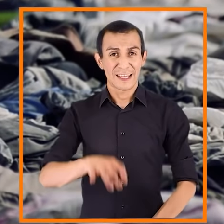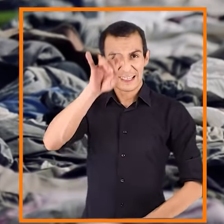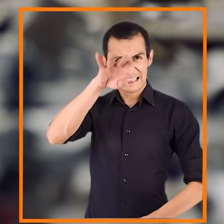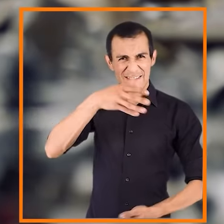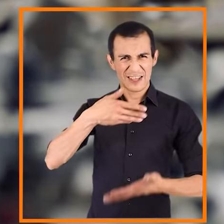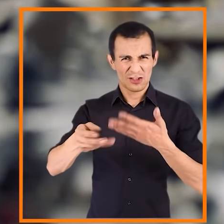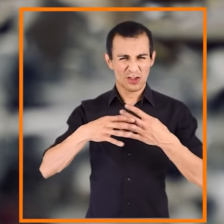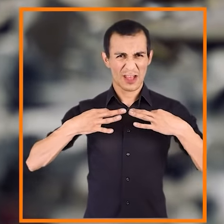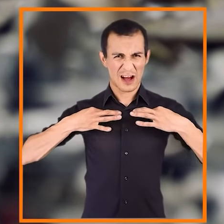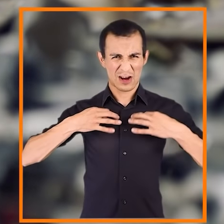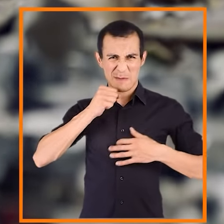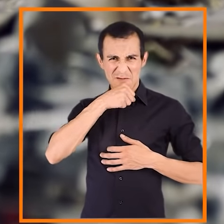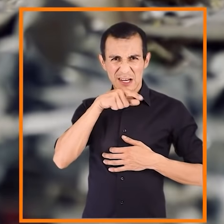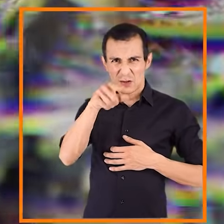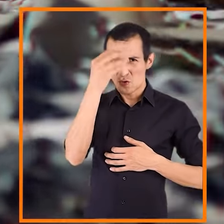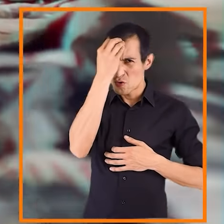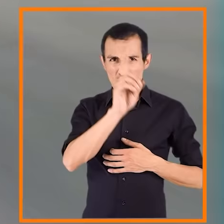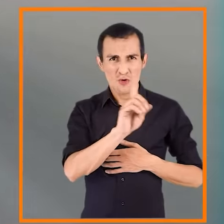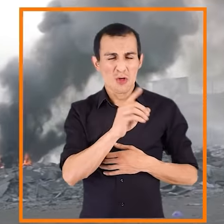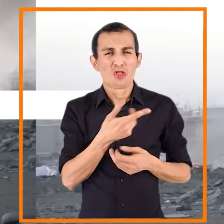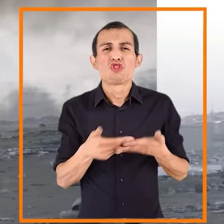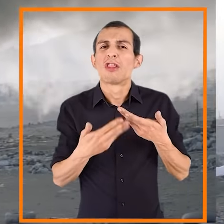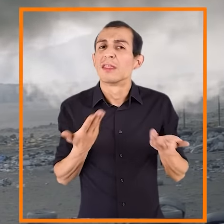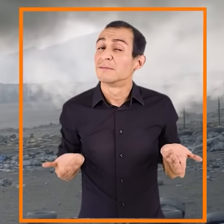¿Sabes dónde termina tu ropa vieja si no te preocupas?